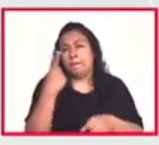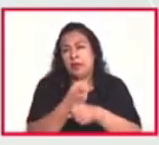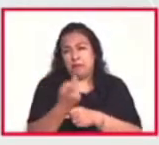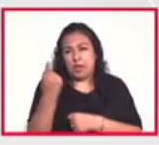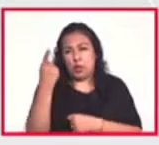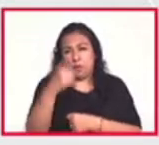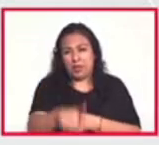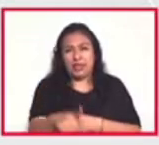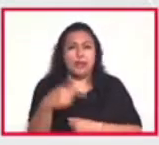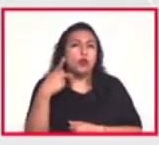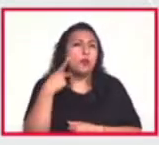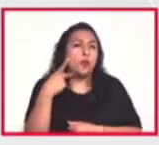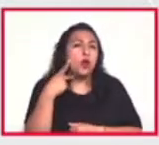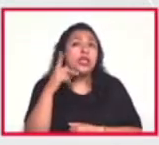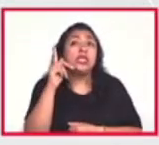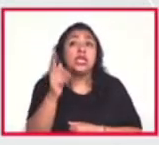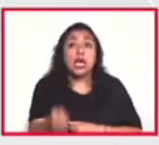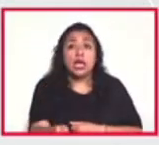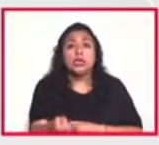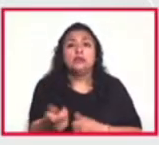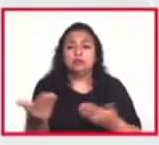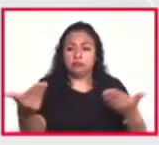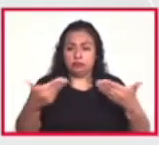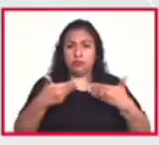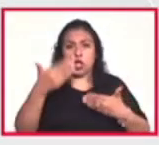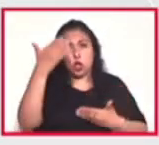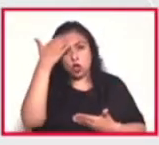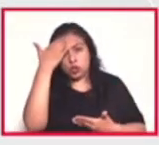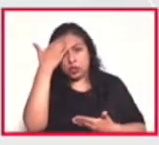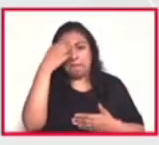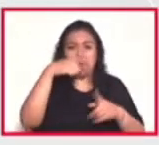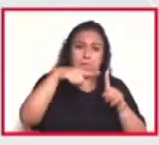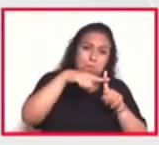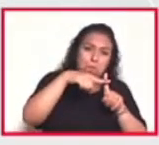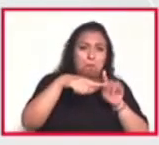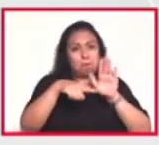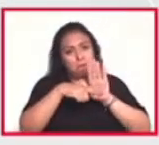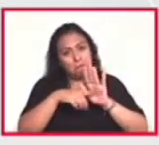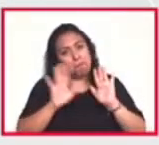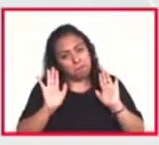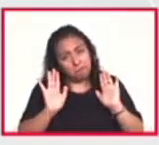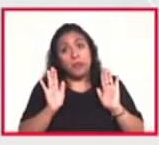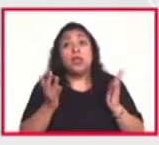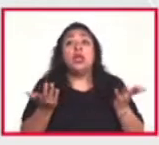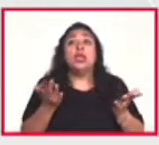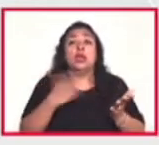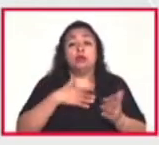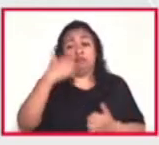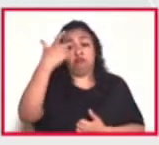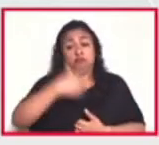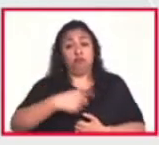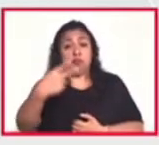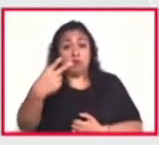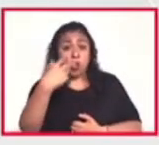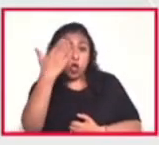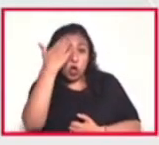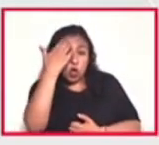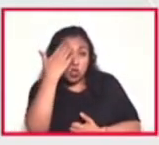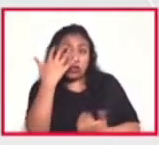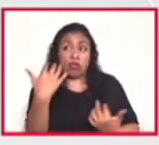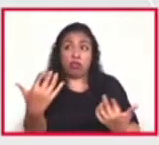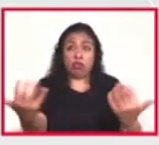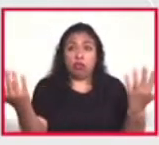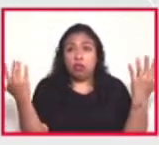de la política es que te conozcan, para bien o para mal. Entonces, bueno, el hecho de ser figuras populares, ya